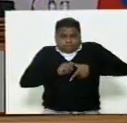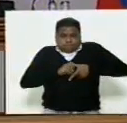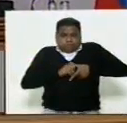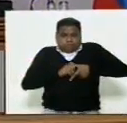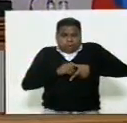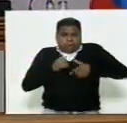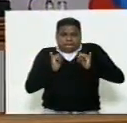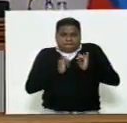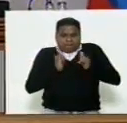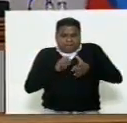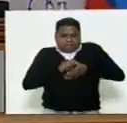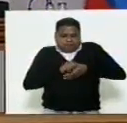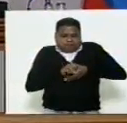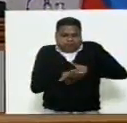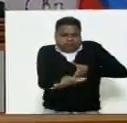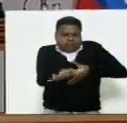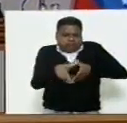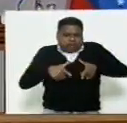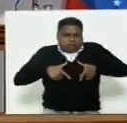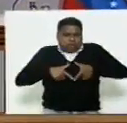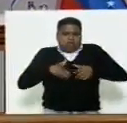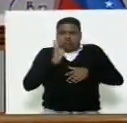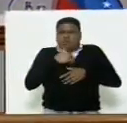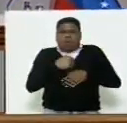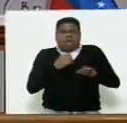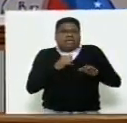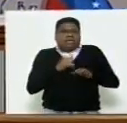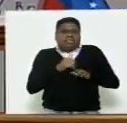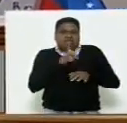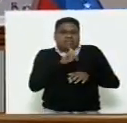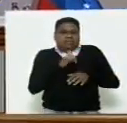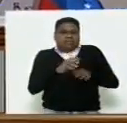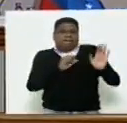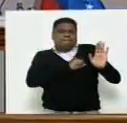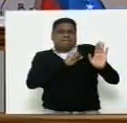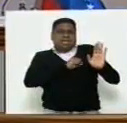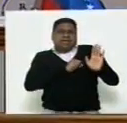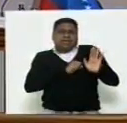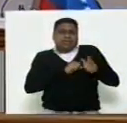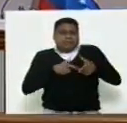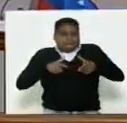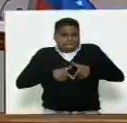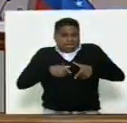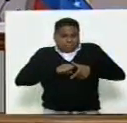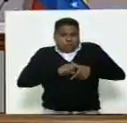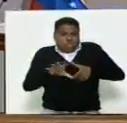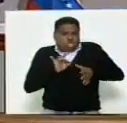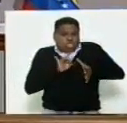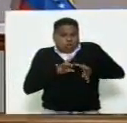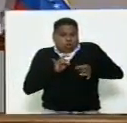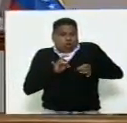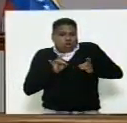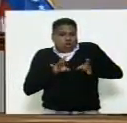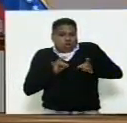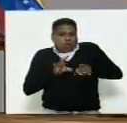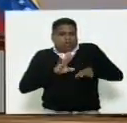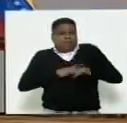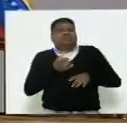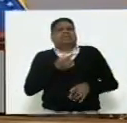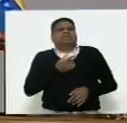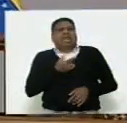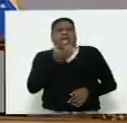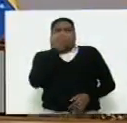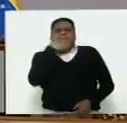un parto con dolor, como nos mal informaron por allí. Parirás con dolor porque tú le diste la manzana al hombre aquel.